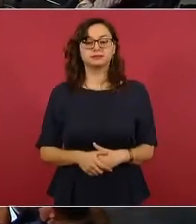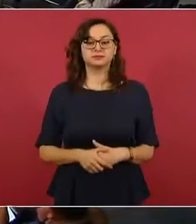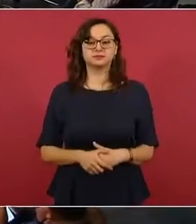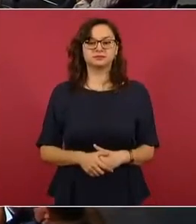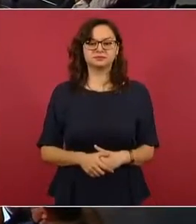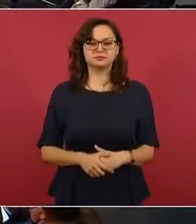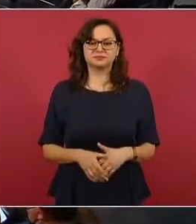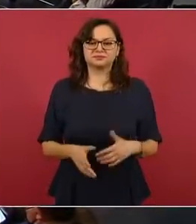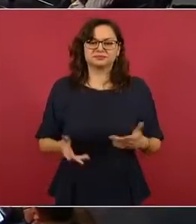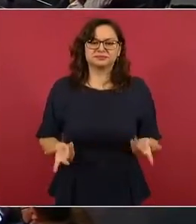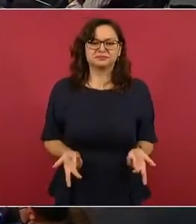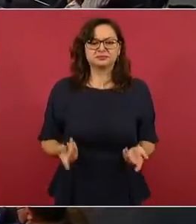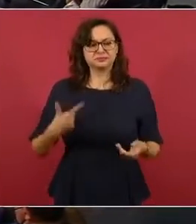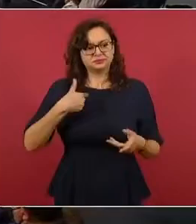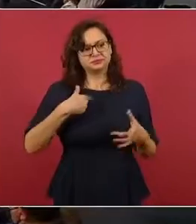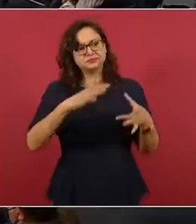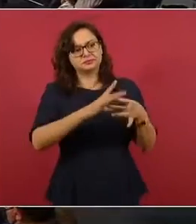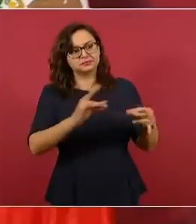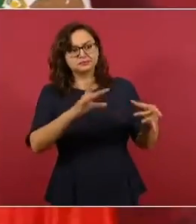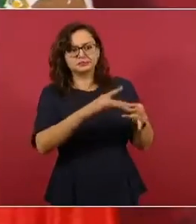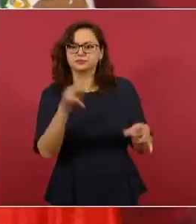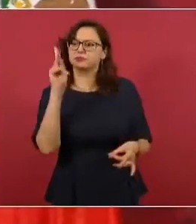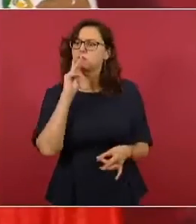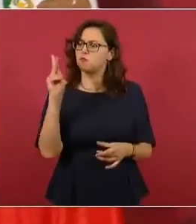Entonces no van a ser capaces